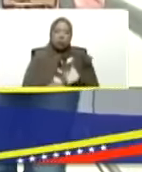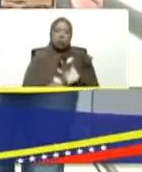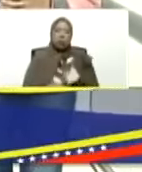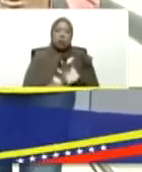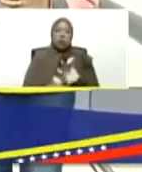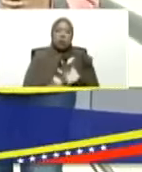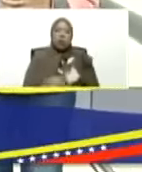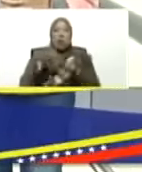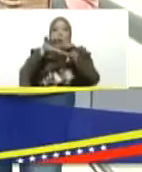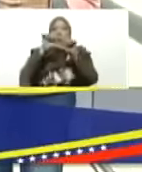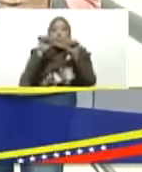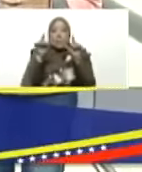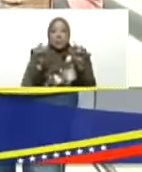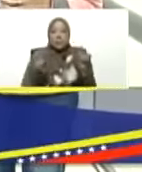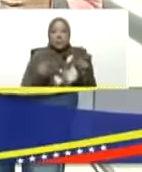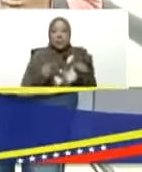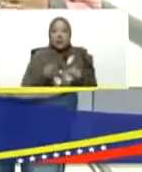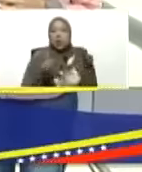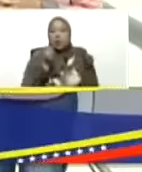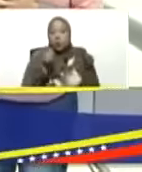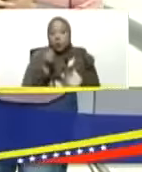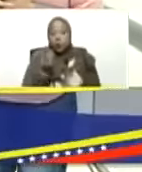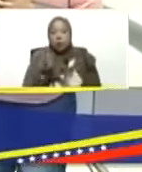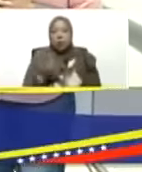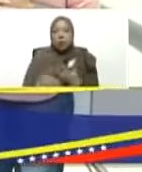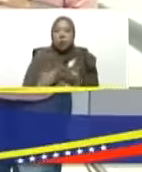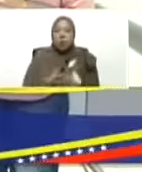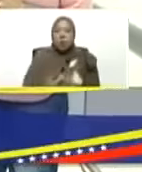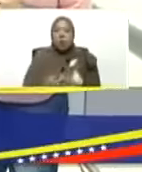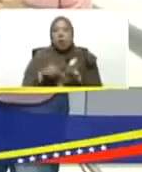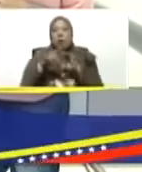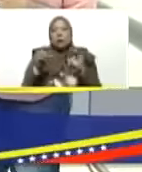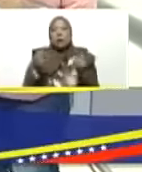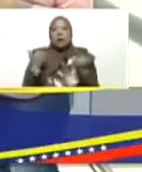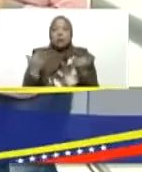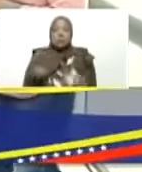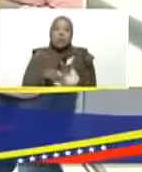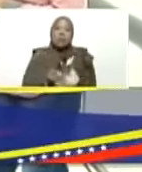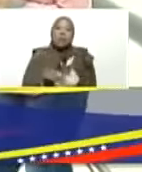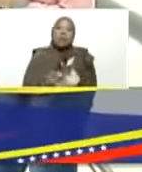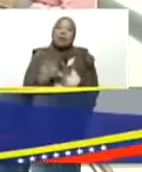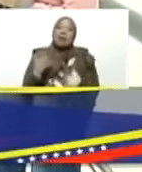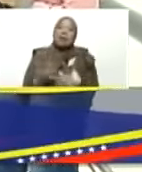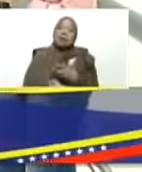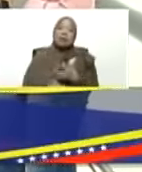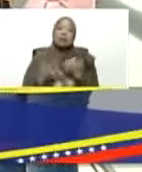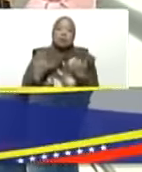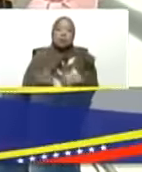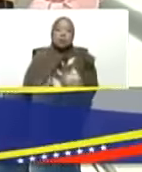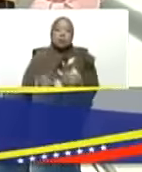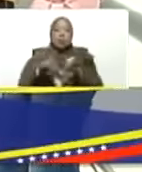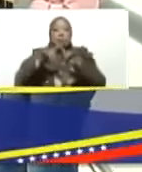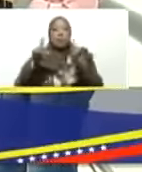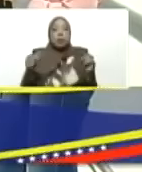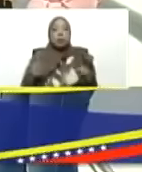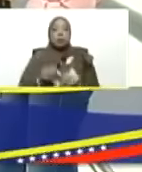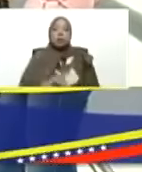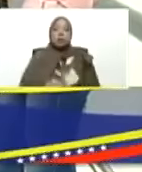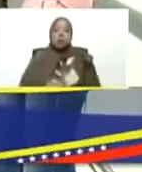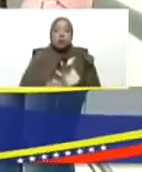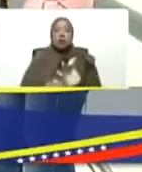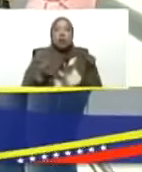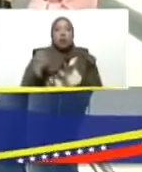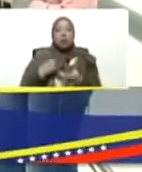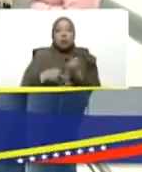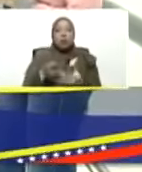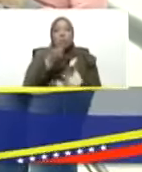empanadas, creo. Me tienen que llevar como unas empanadas ahora. ¿Está abierta la venta de empanadas? Hay una venta de